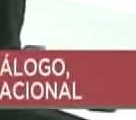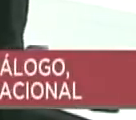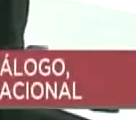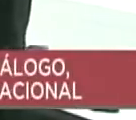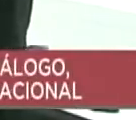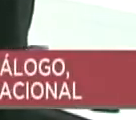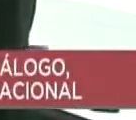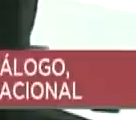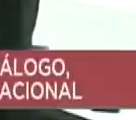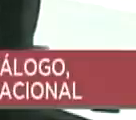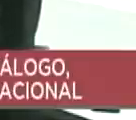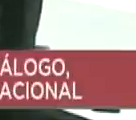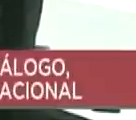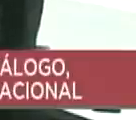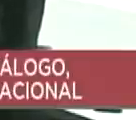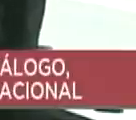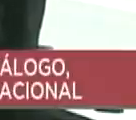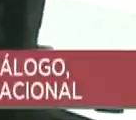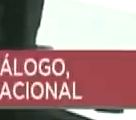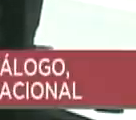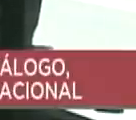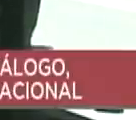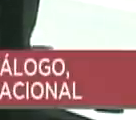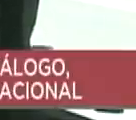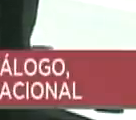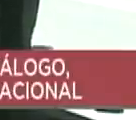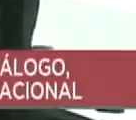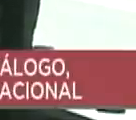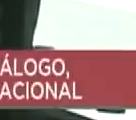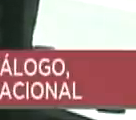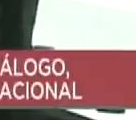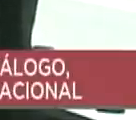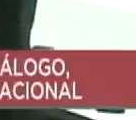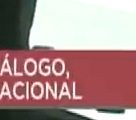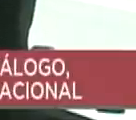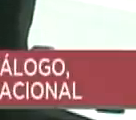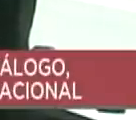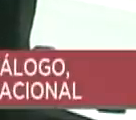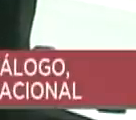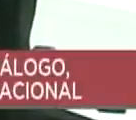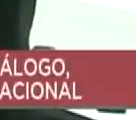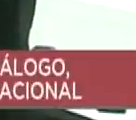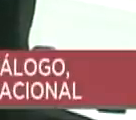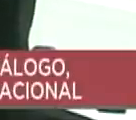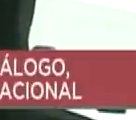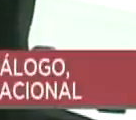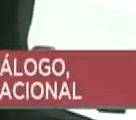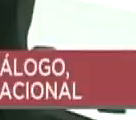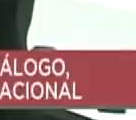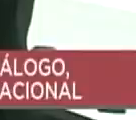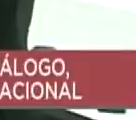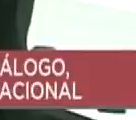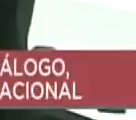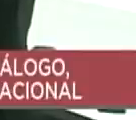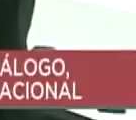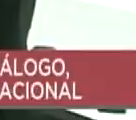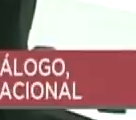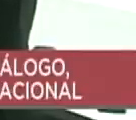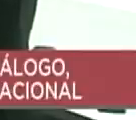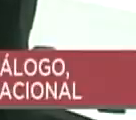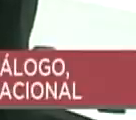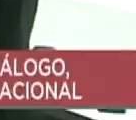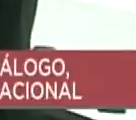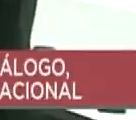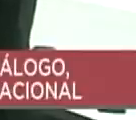la Asamblea Nacional por los partidos de oposición que se encuentran presentes en esta reunión de trabajo en el